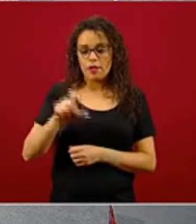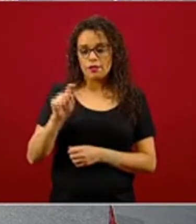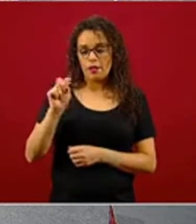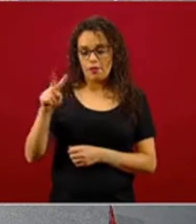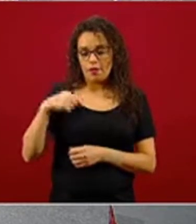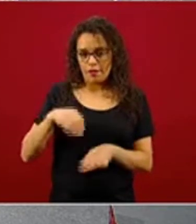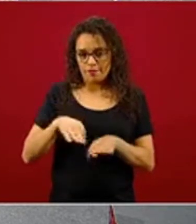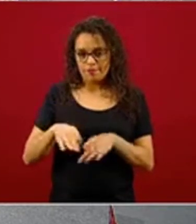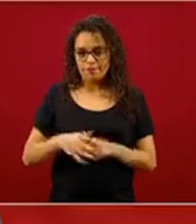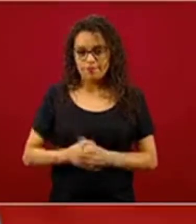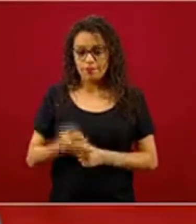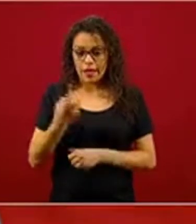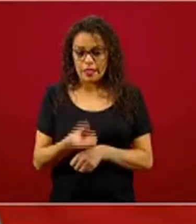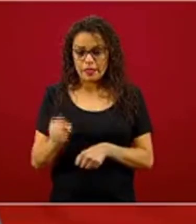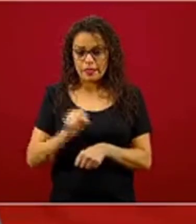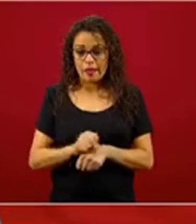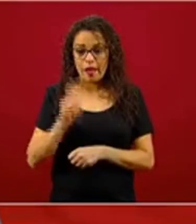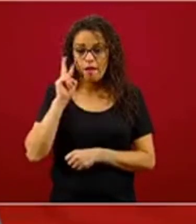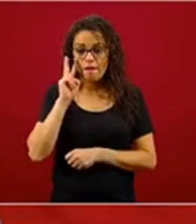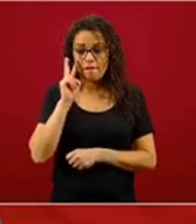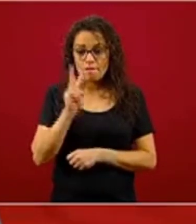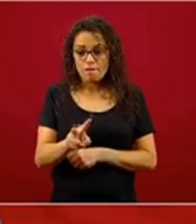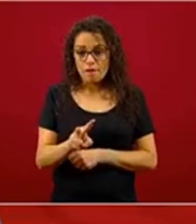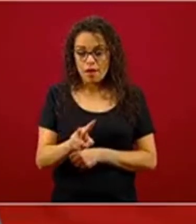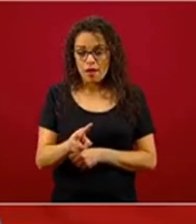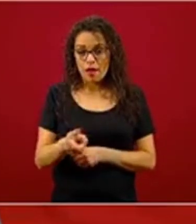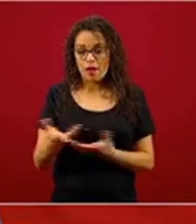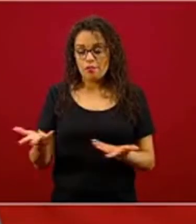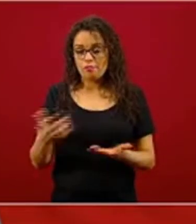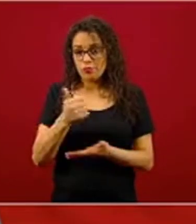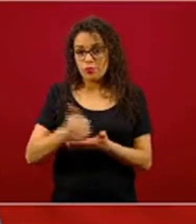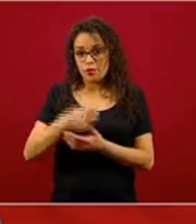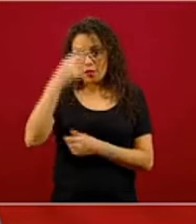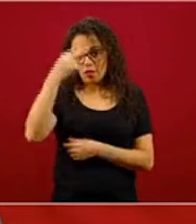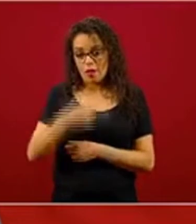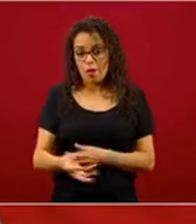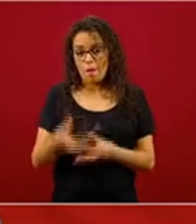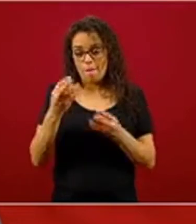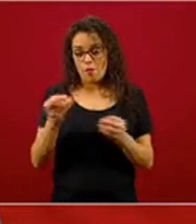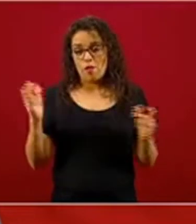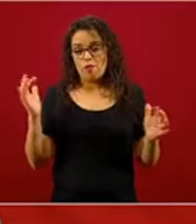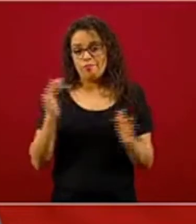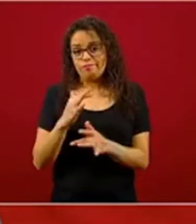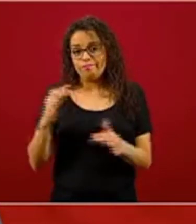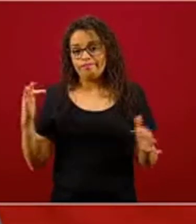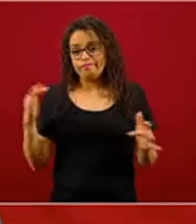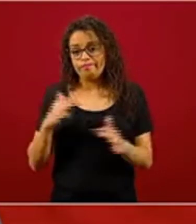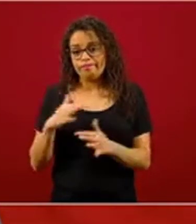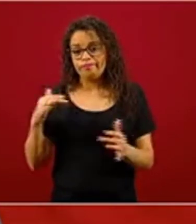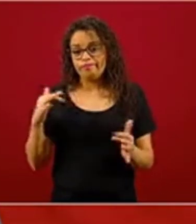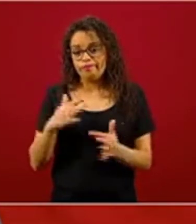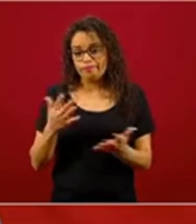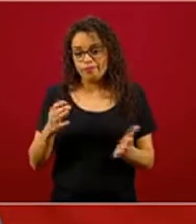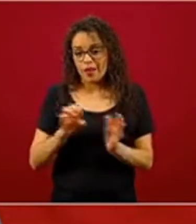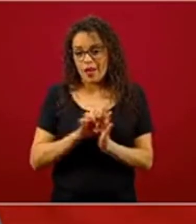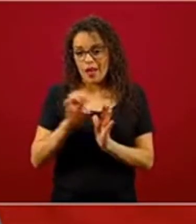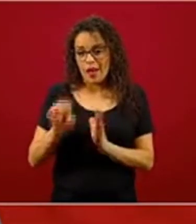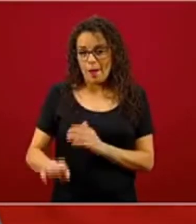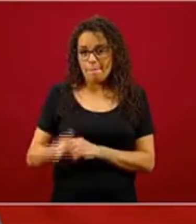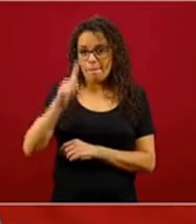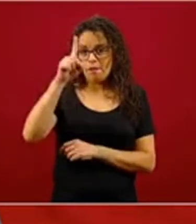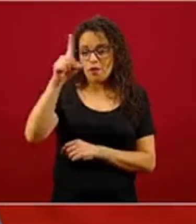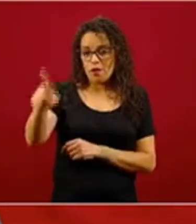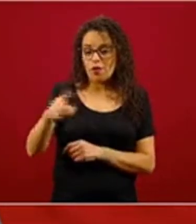semana se vio mucha movilidad en la Ciudad de México. ¿Qué va a pasar, por ejemplo, con la alcaldía de Iztapalapa?